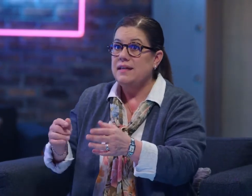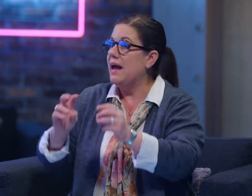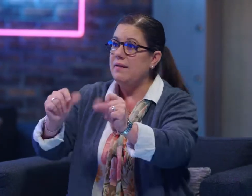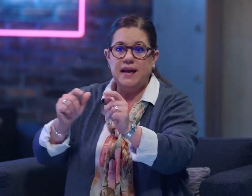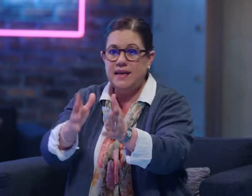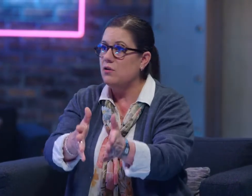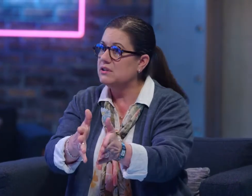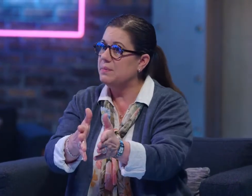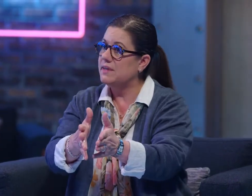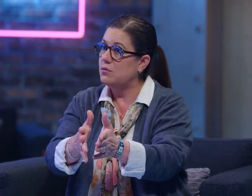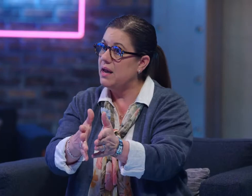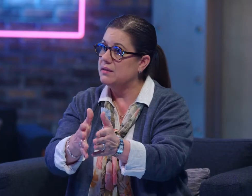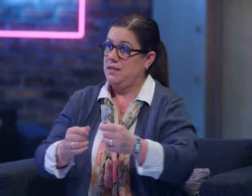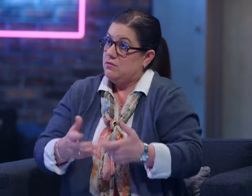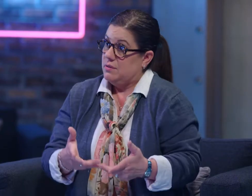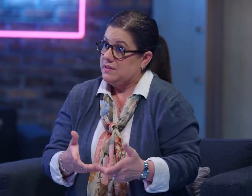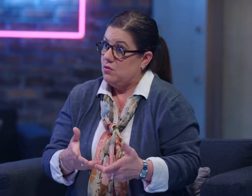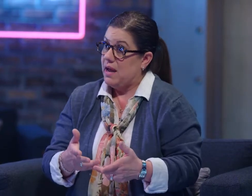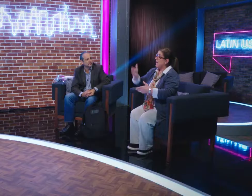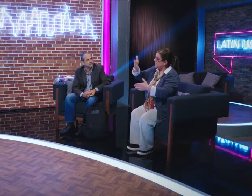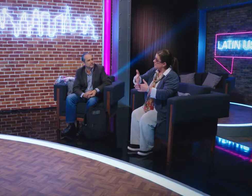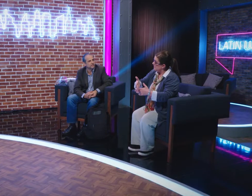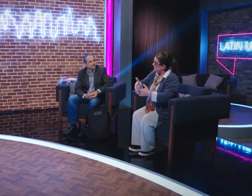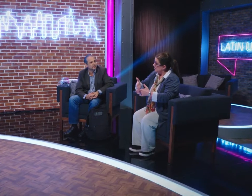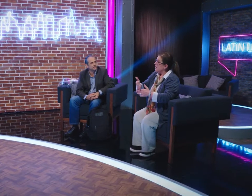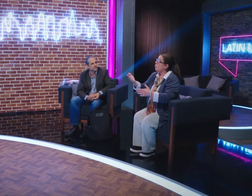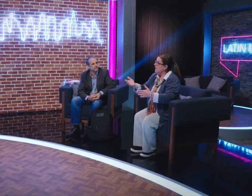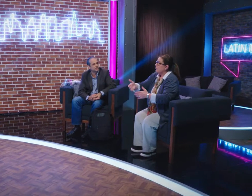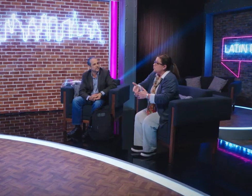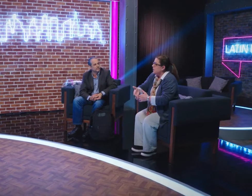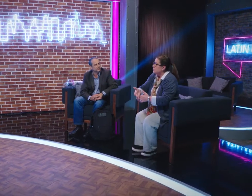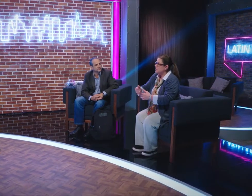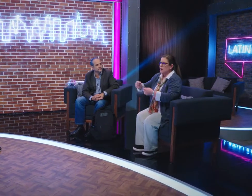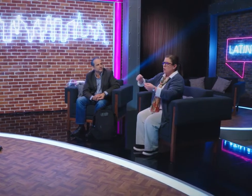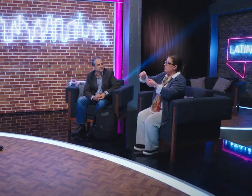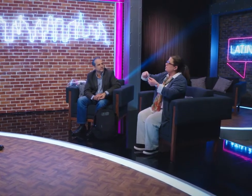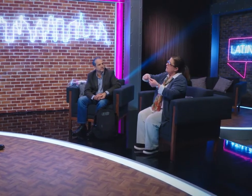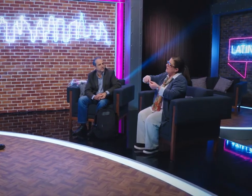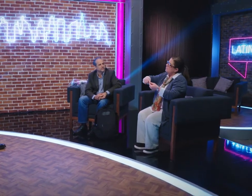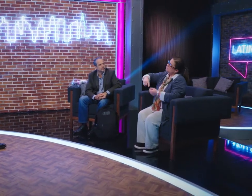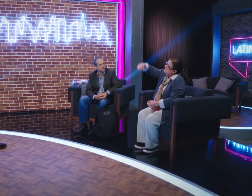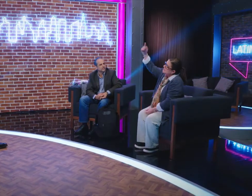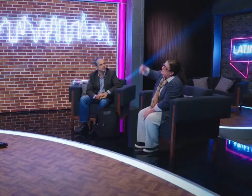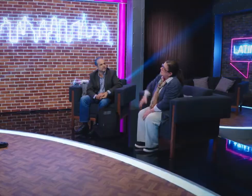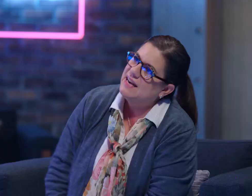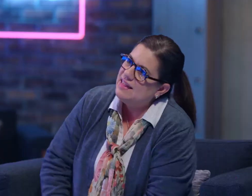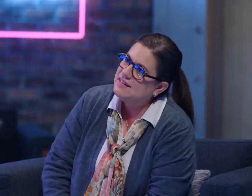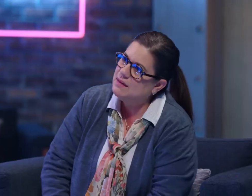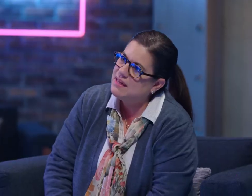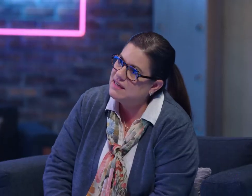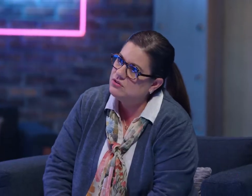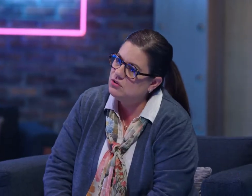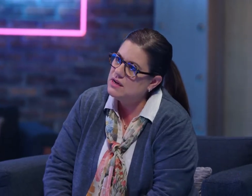entonces diga, a ver, aquí algo está pasando mal. Si algo está pasando mal, hay que intervenir. ¿Con qué? Pues con acciones. Cuando se ve que nuestro índice de